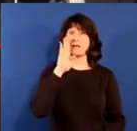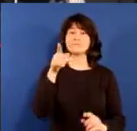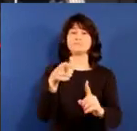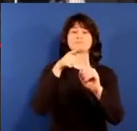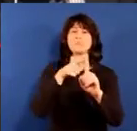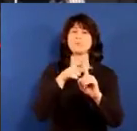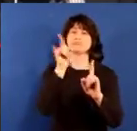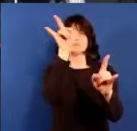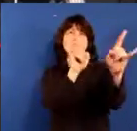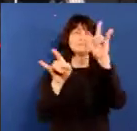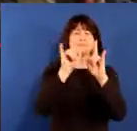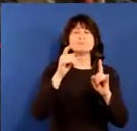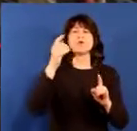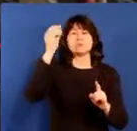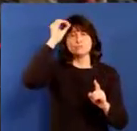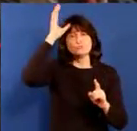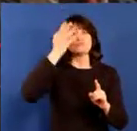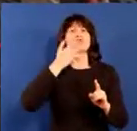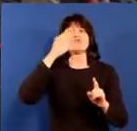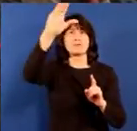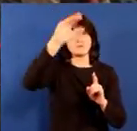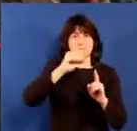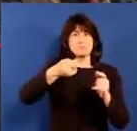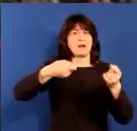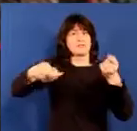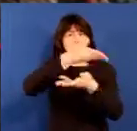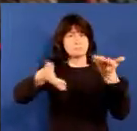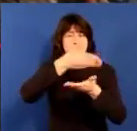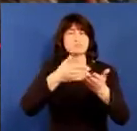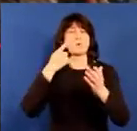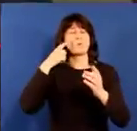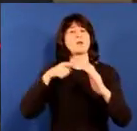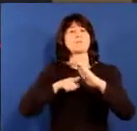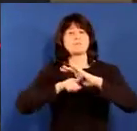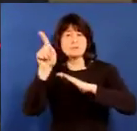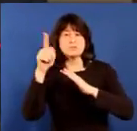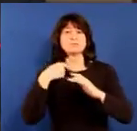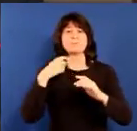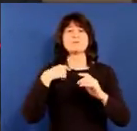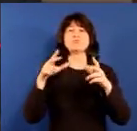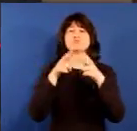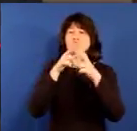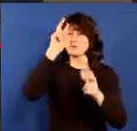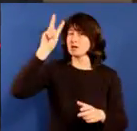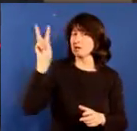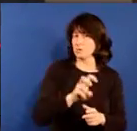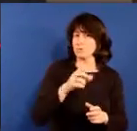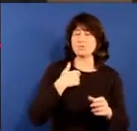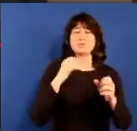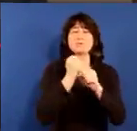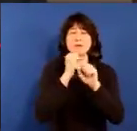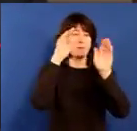Bilbao y Jaime Oraa, en estos momentos Bizkailab mantiene en fase de ejecución 80 proyectos, en los que están involucrados